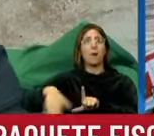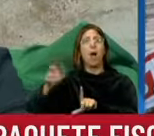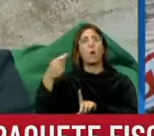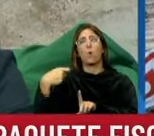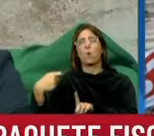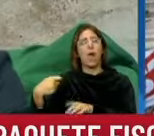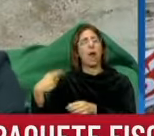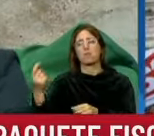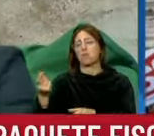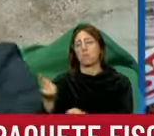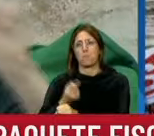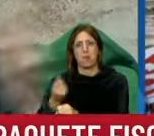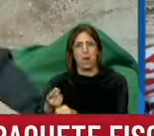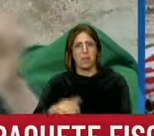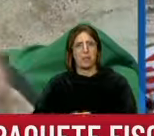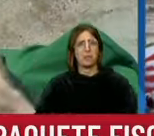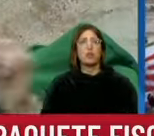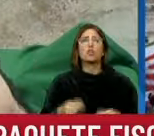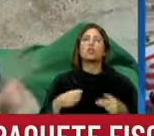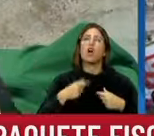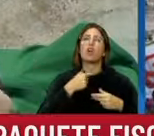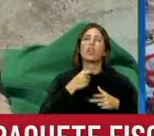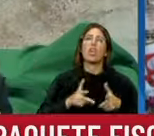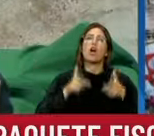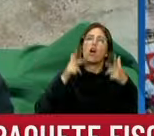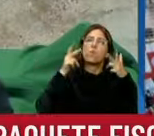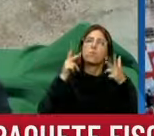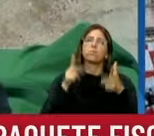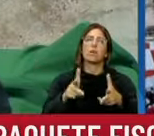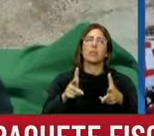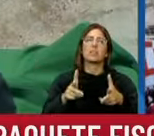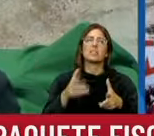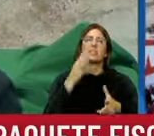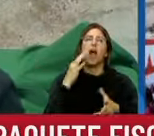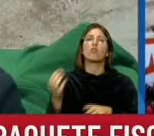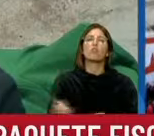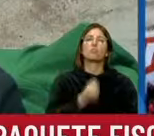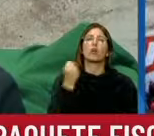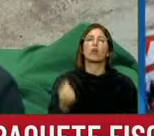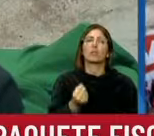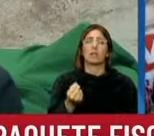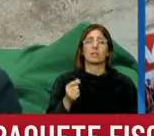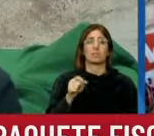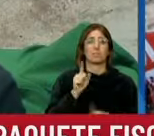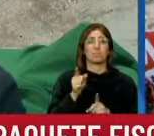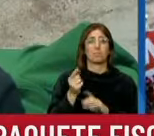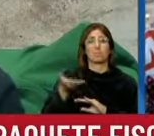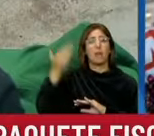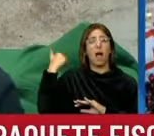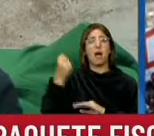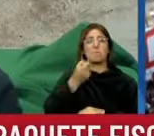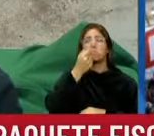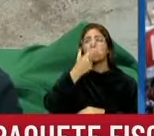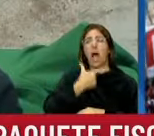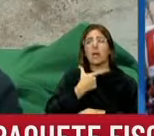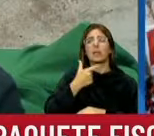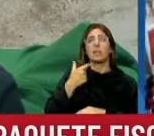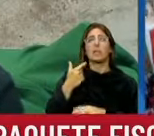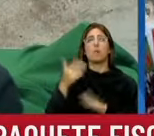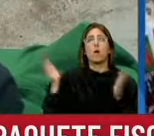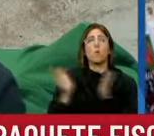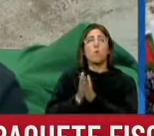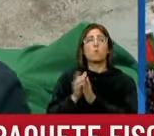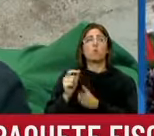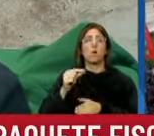en la semana, sí, más compleja que había tenido el gobierno. Igualmente. Borró todo. Sí, igualmente yo creo que Cristina haya estado